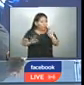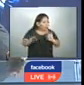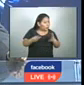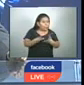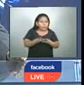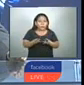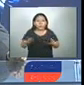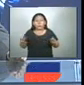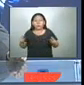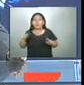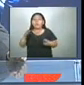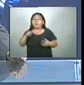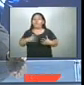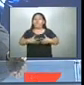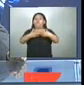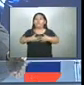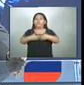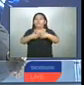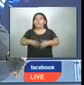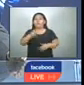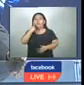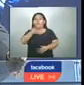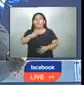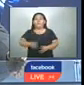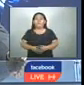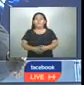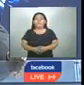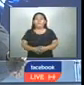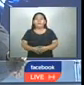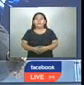primas en la industria. Veamos más en el siguiente informe.